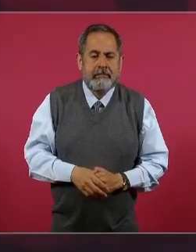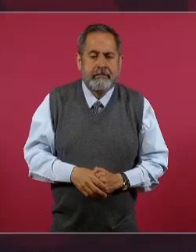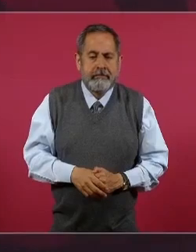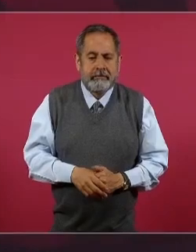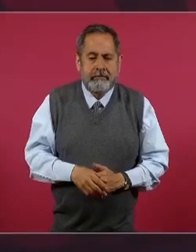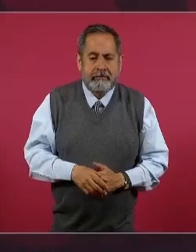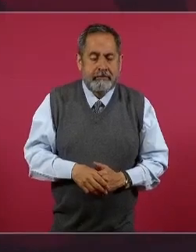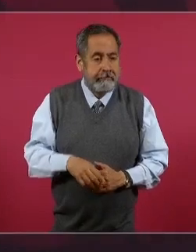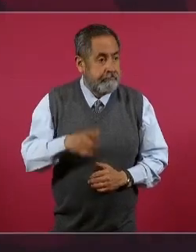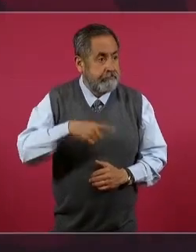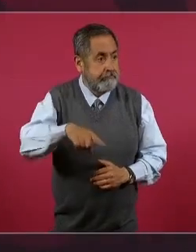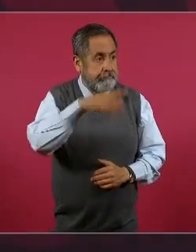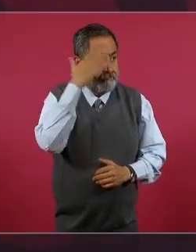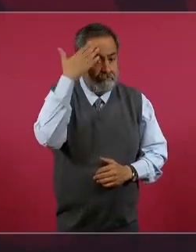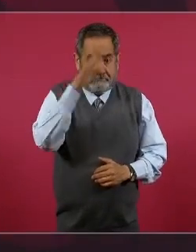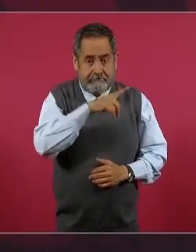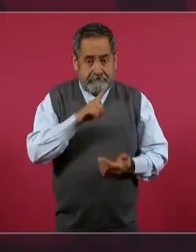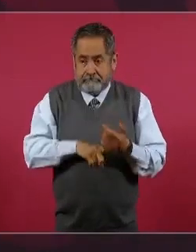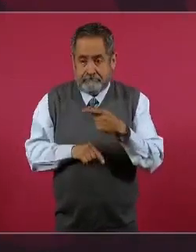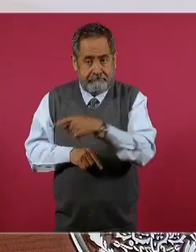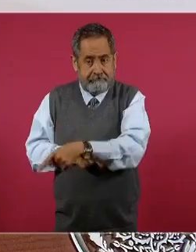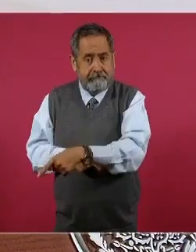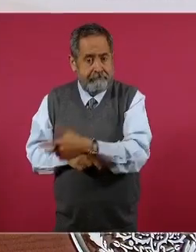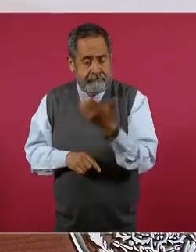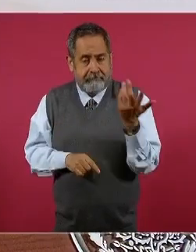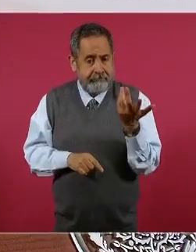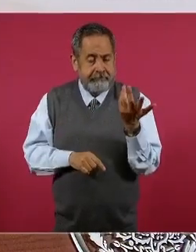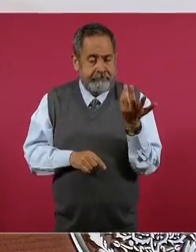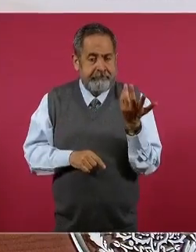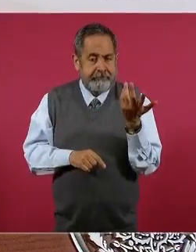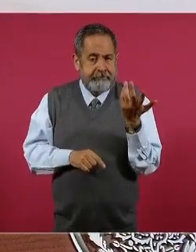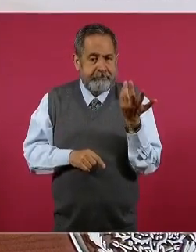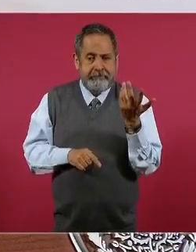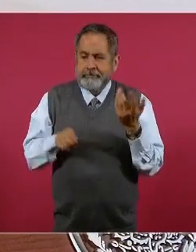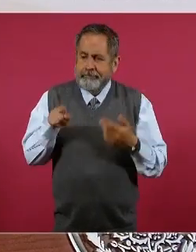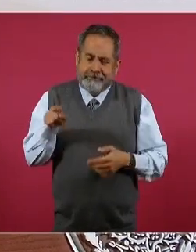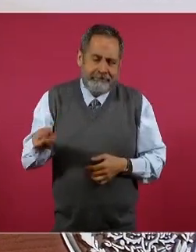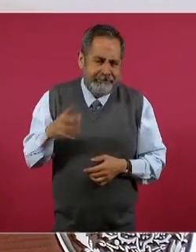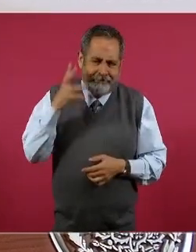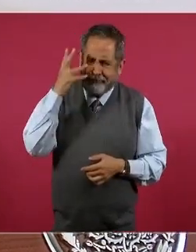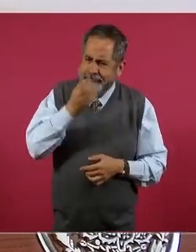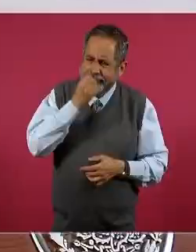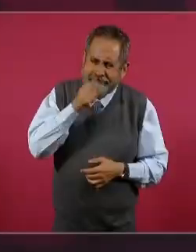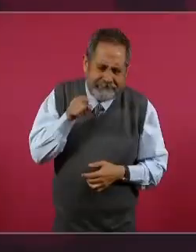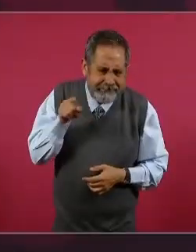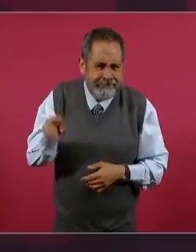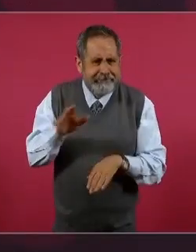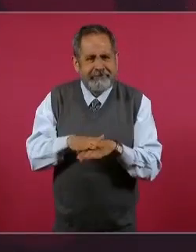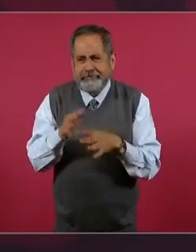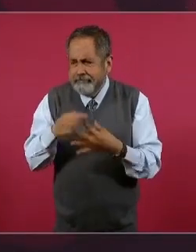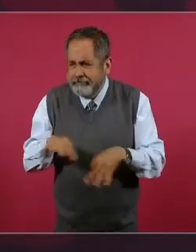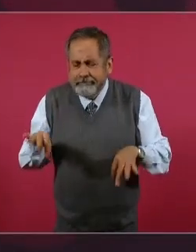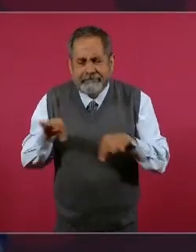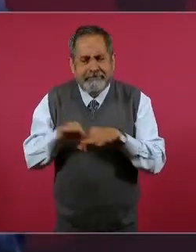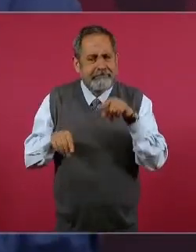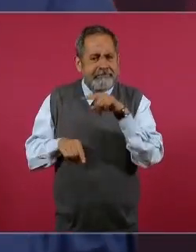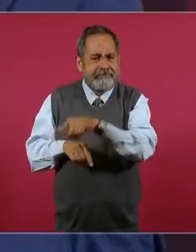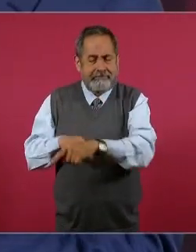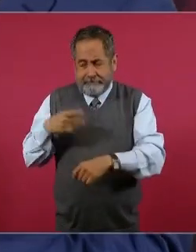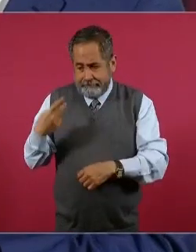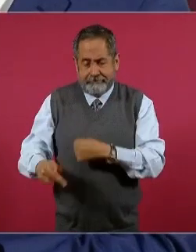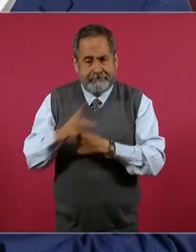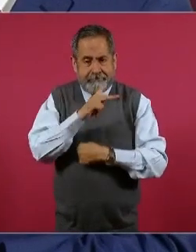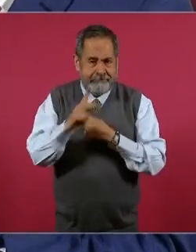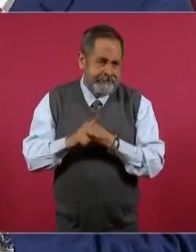se conoce muy poco y es de las cosas más importantes de nuestro